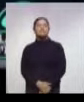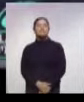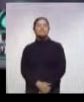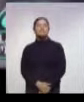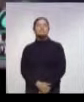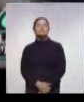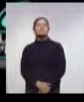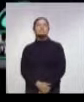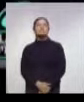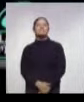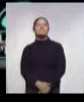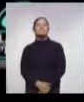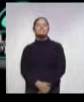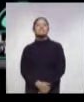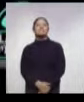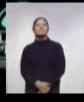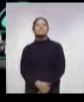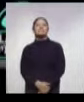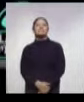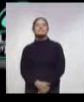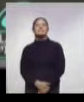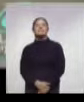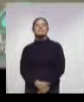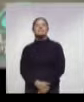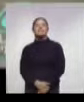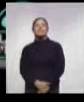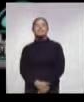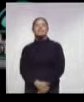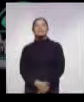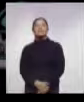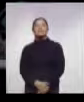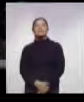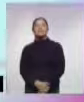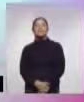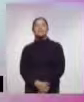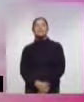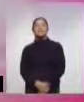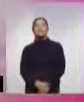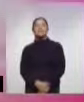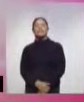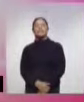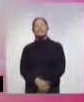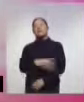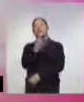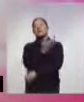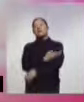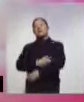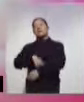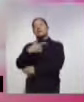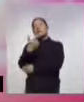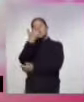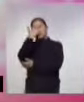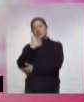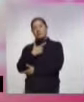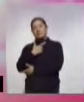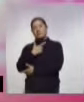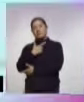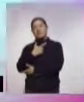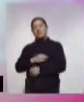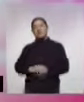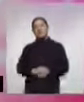In this town, that can all change like that. Funciones 4 y 7 de la